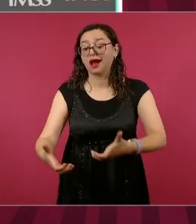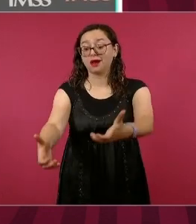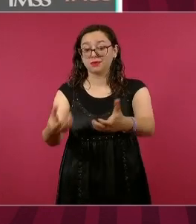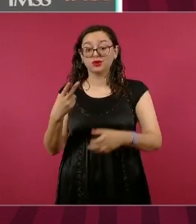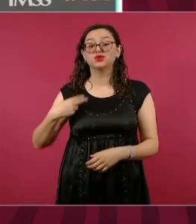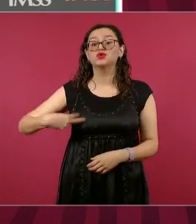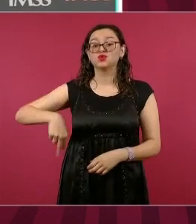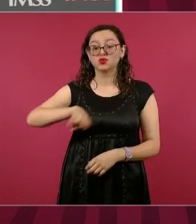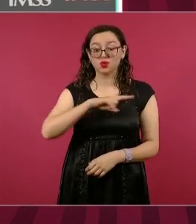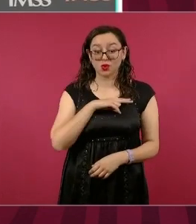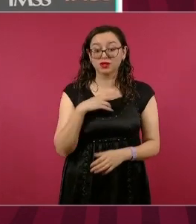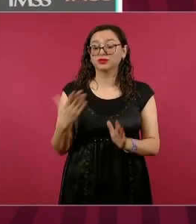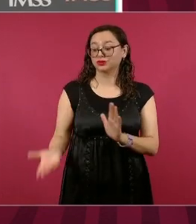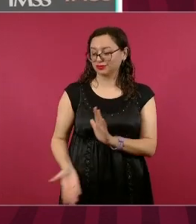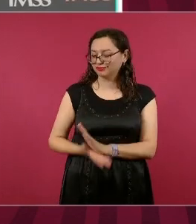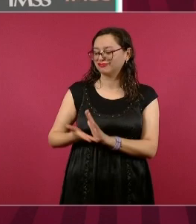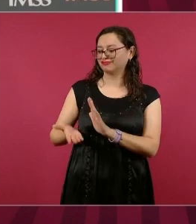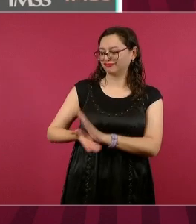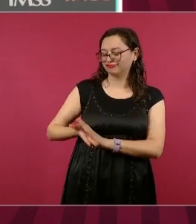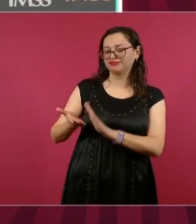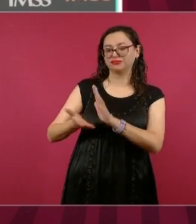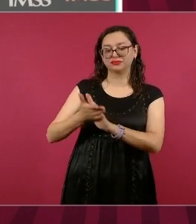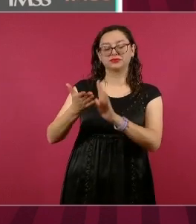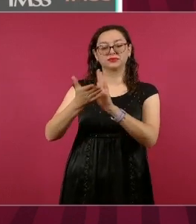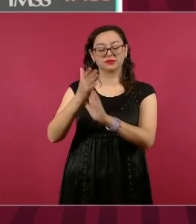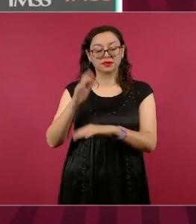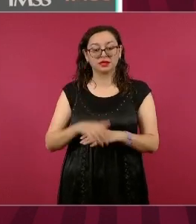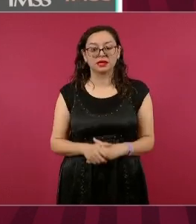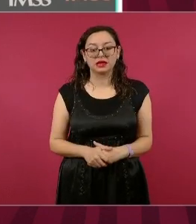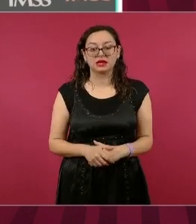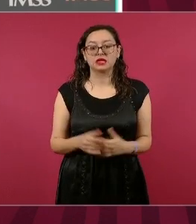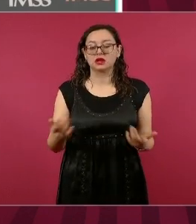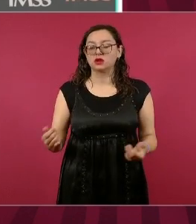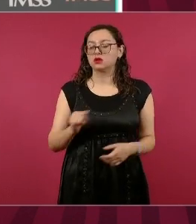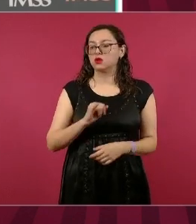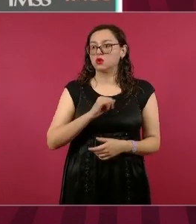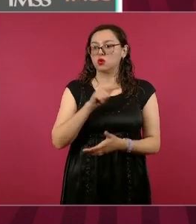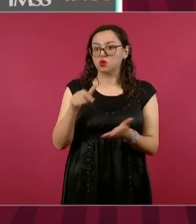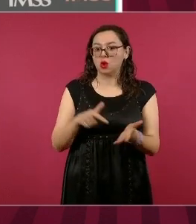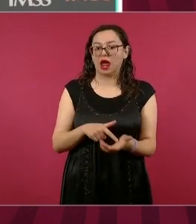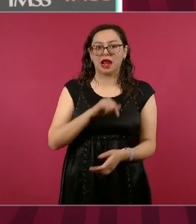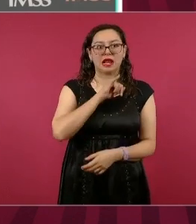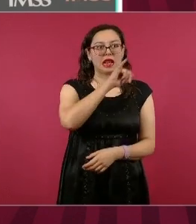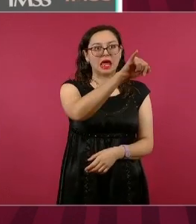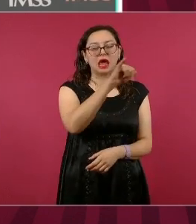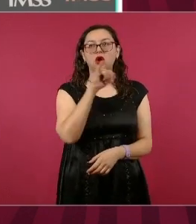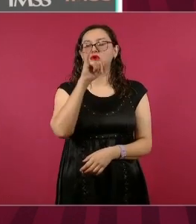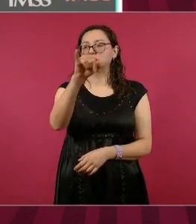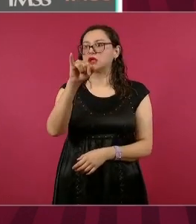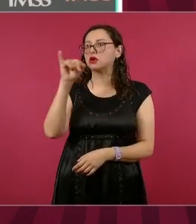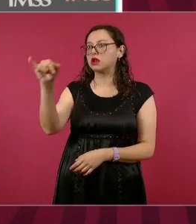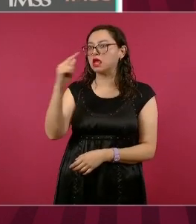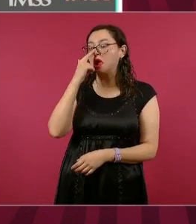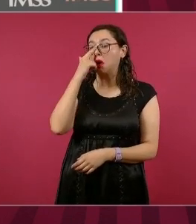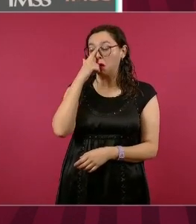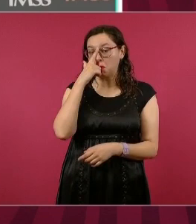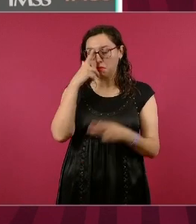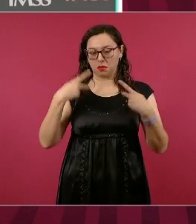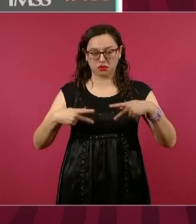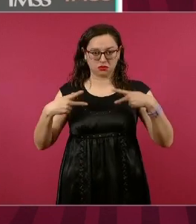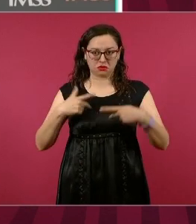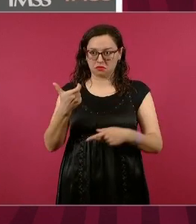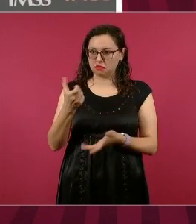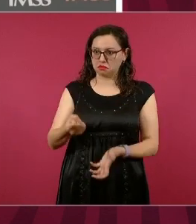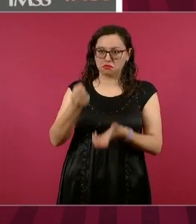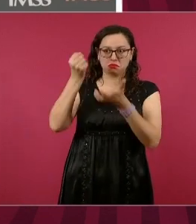caminos particularmente en las zonas rurales y de alta marginación con el esfuerzo y la administración del